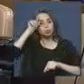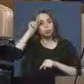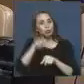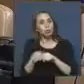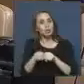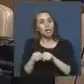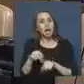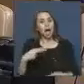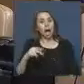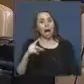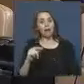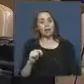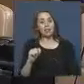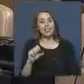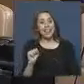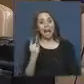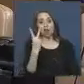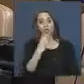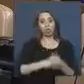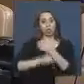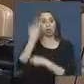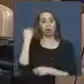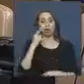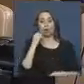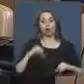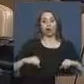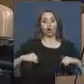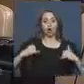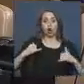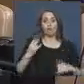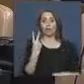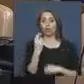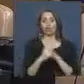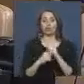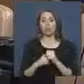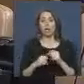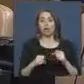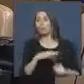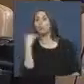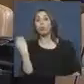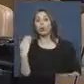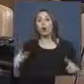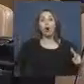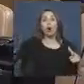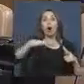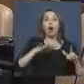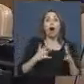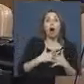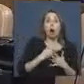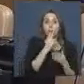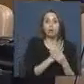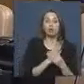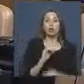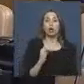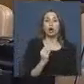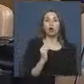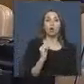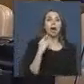Hace casi ya dos años, falleció un joven de 12 años que conmocionó a todo Puerto Montt y la región, Joaquín Rosas Collao.